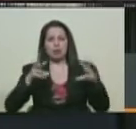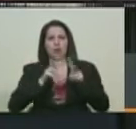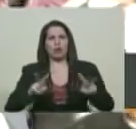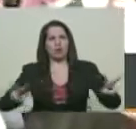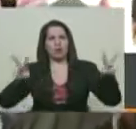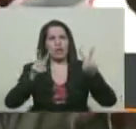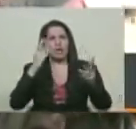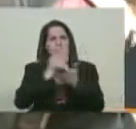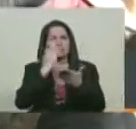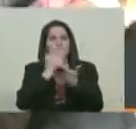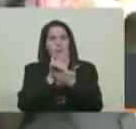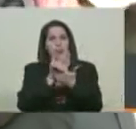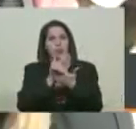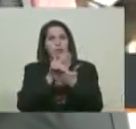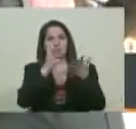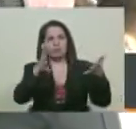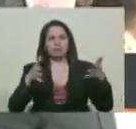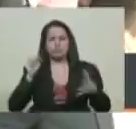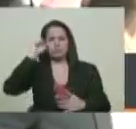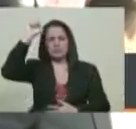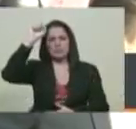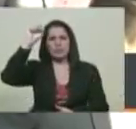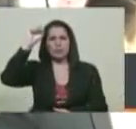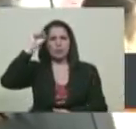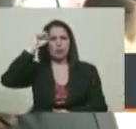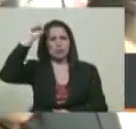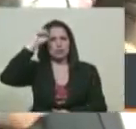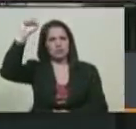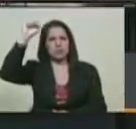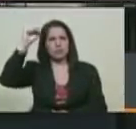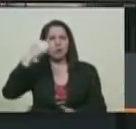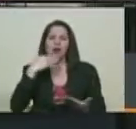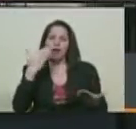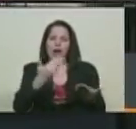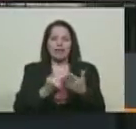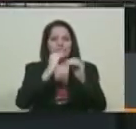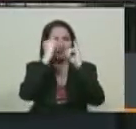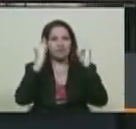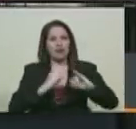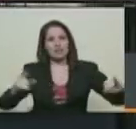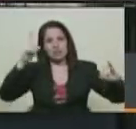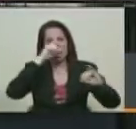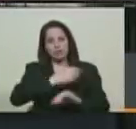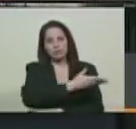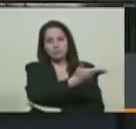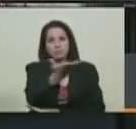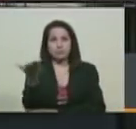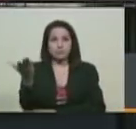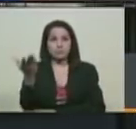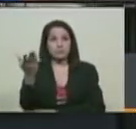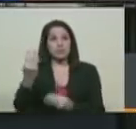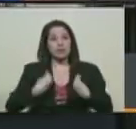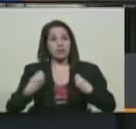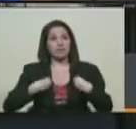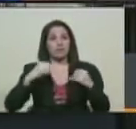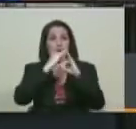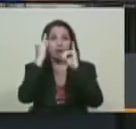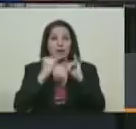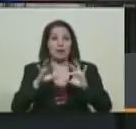Venezuela! ¡Venceremos, venceremos, venceremos! Gracias, feliz año a toda Venezuela. ¡Que viva la familia